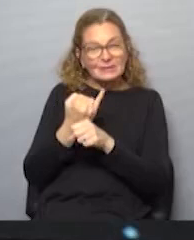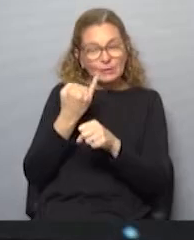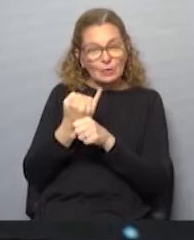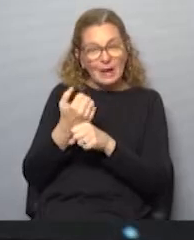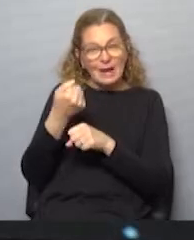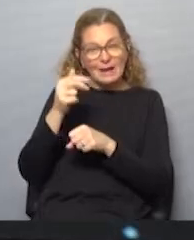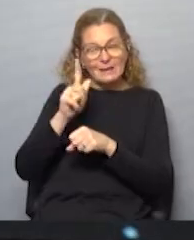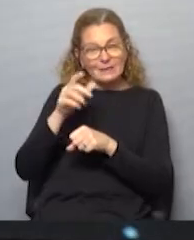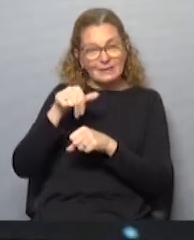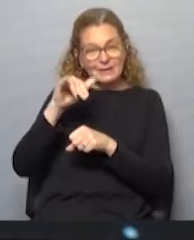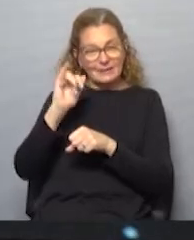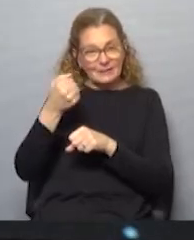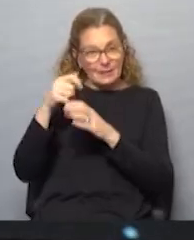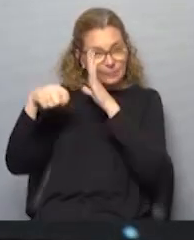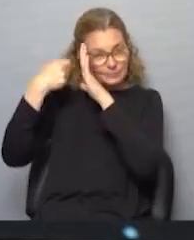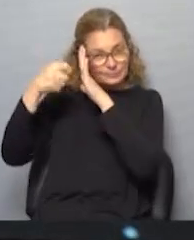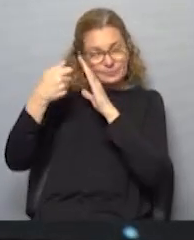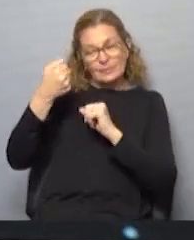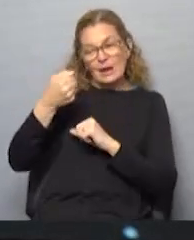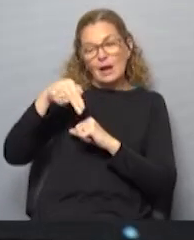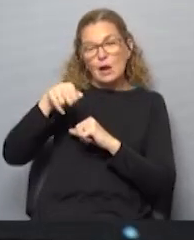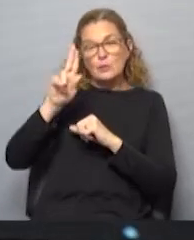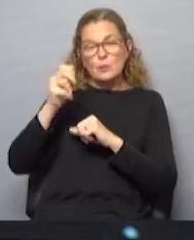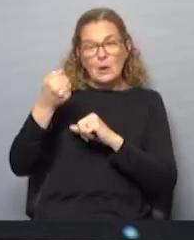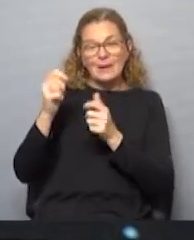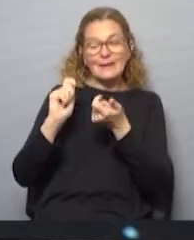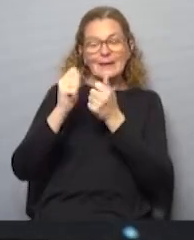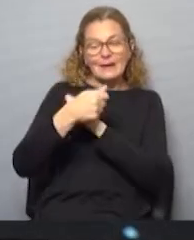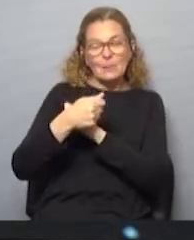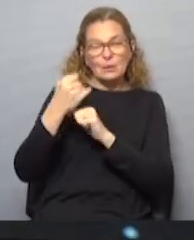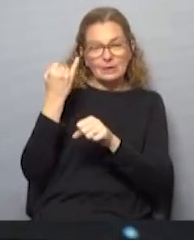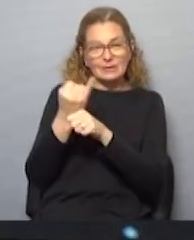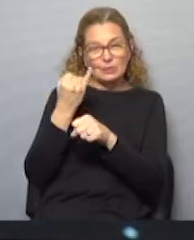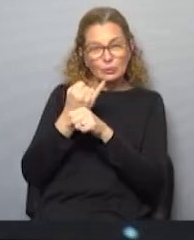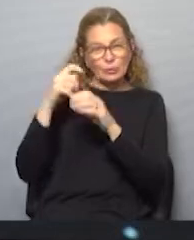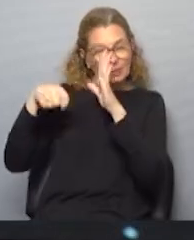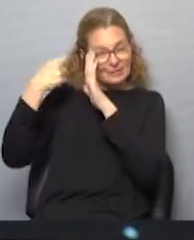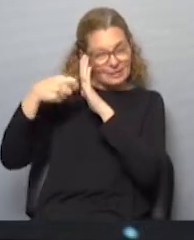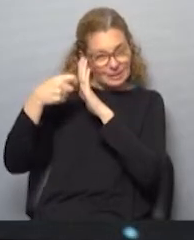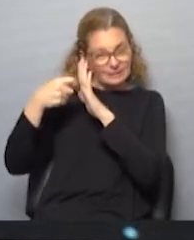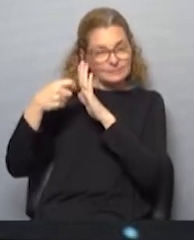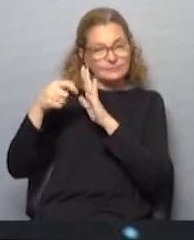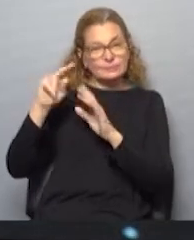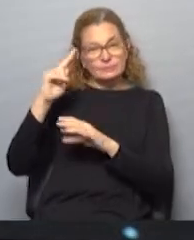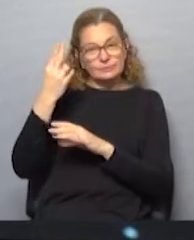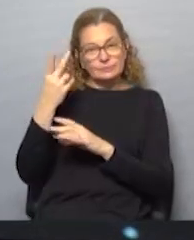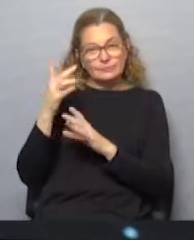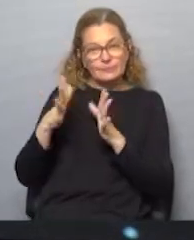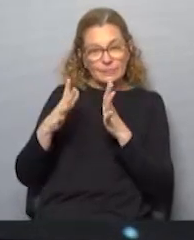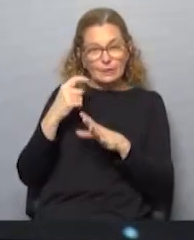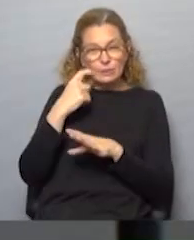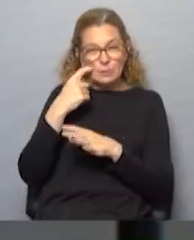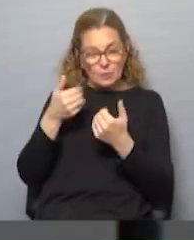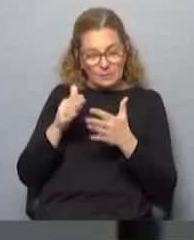agencia nacional uruguaya audiovisual la anual que sustituye al inca o el instituto nacional de cine y audiovisual del uruguay buenos o menos con esos números